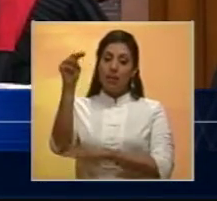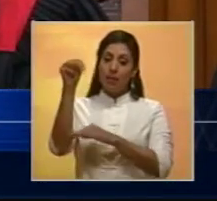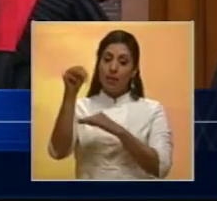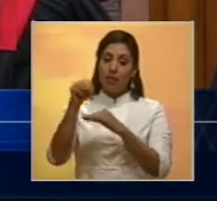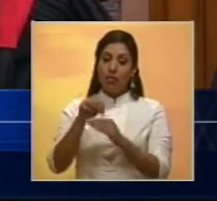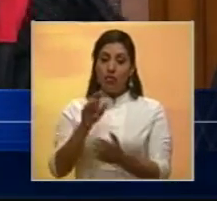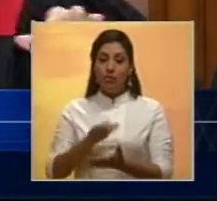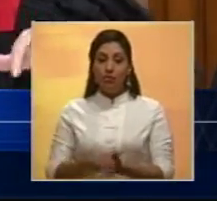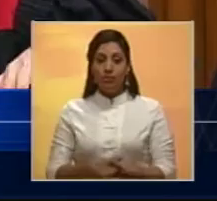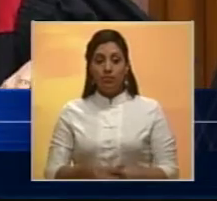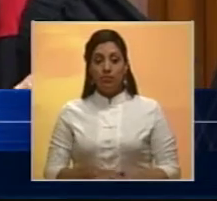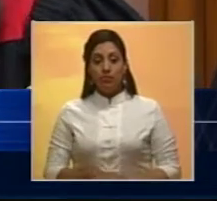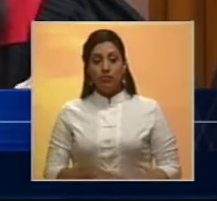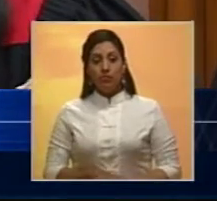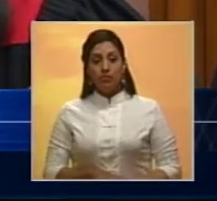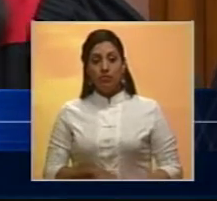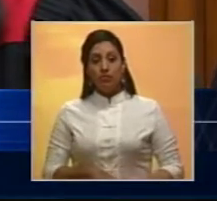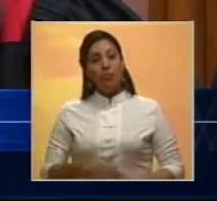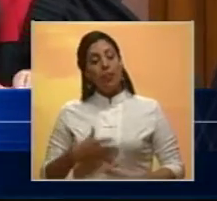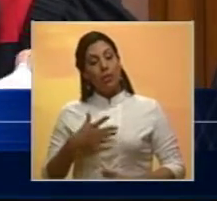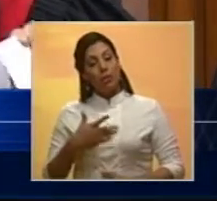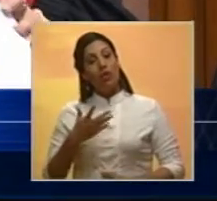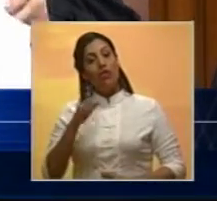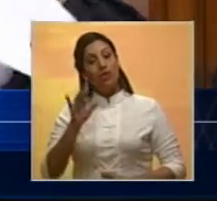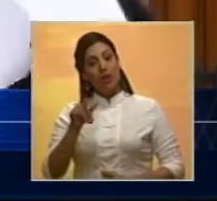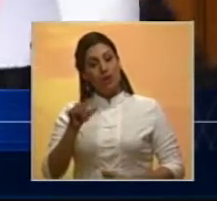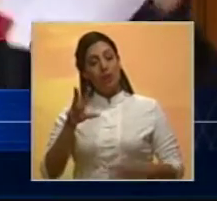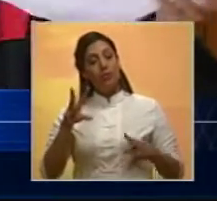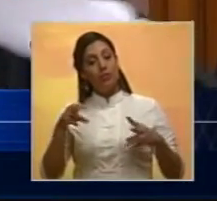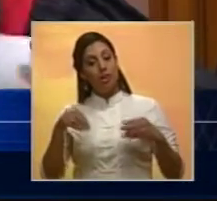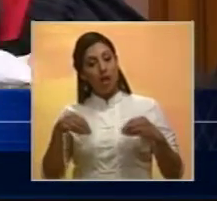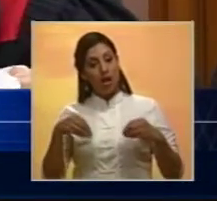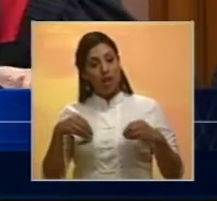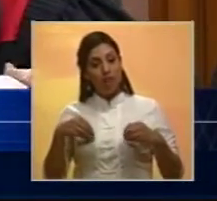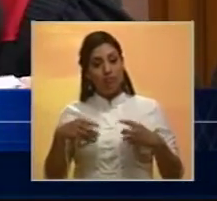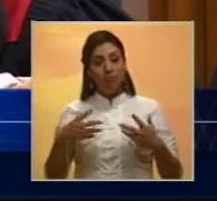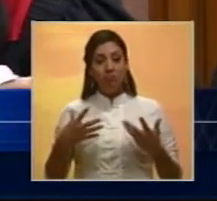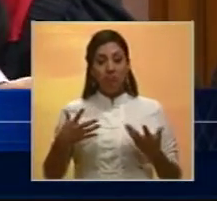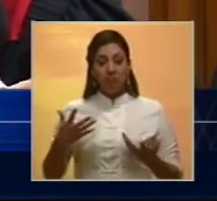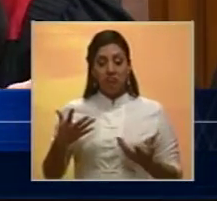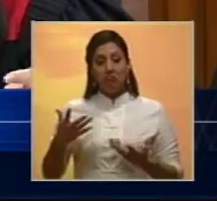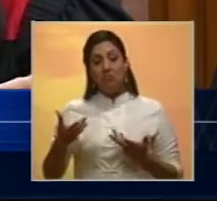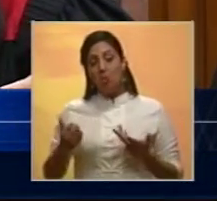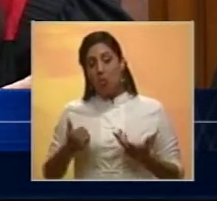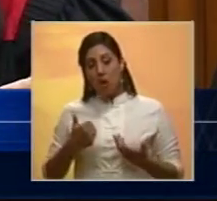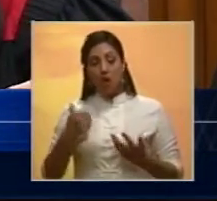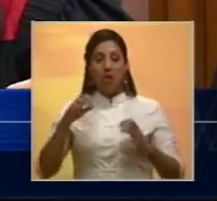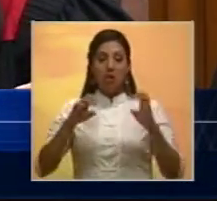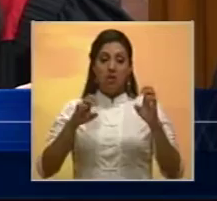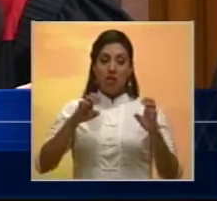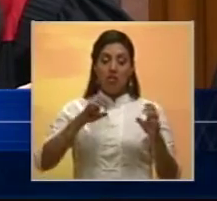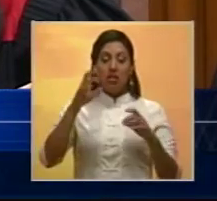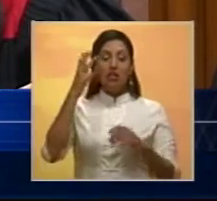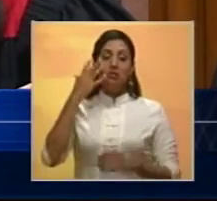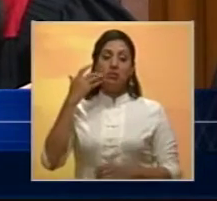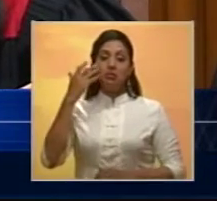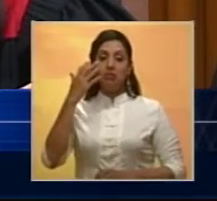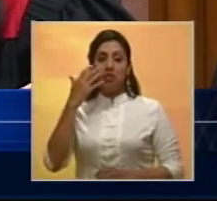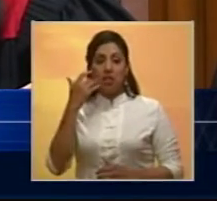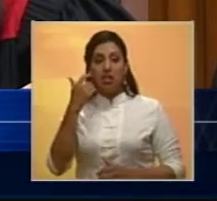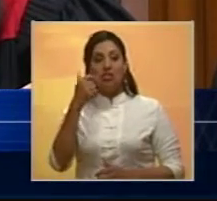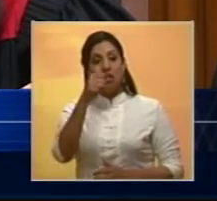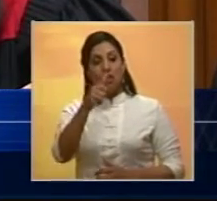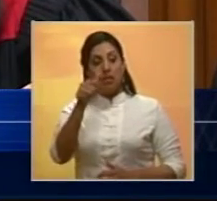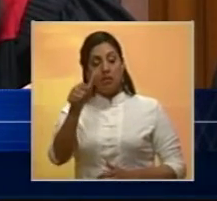Nacional. Pudo asimismo reconocer las cualidades, los méritos, la experiencia de